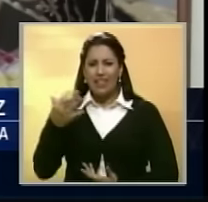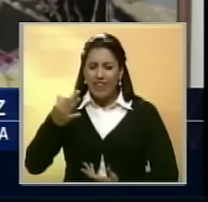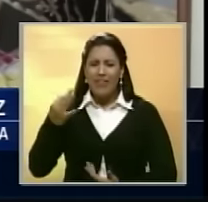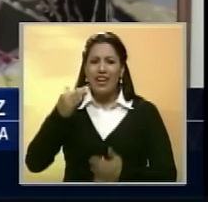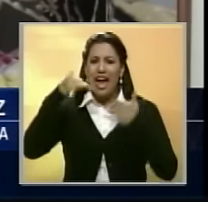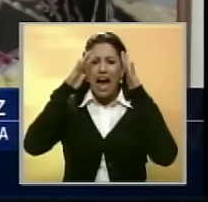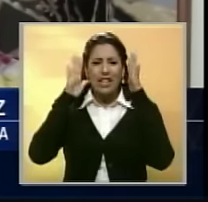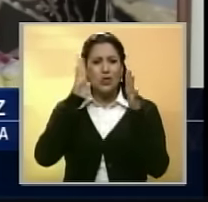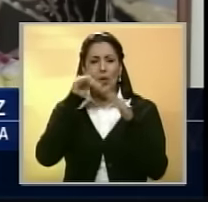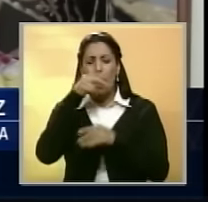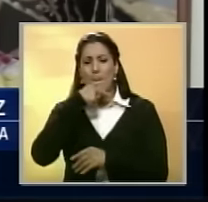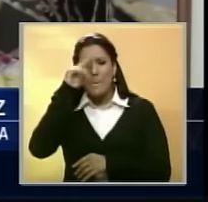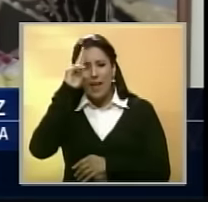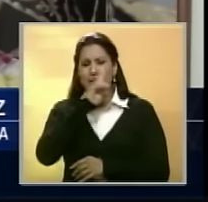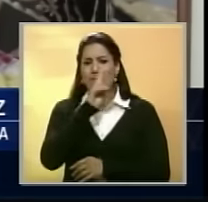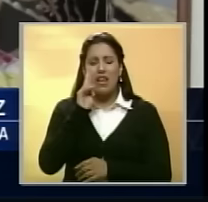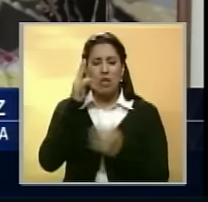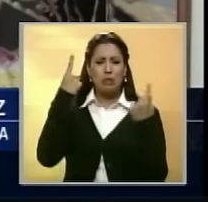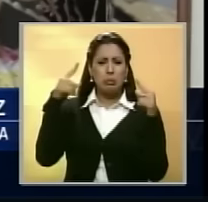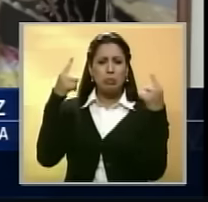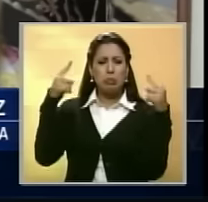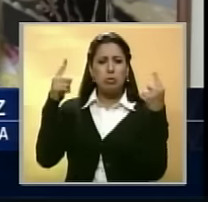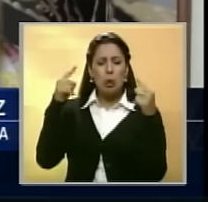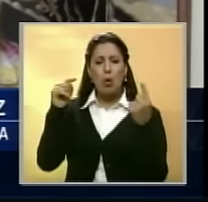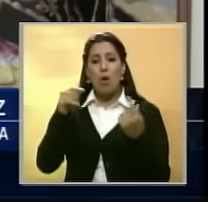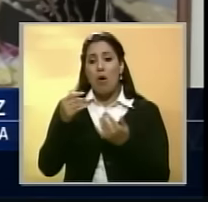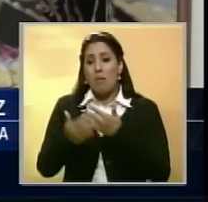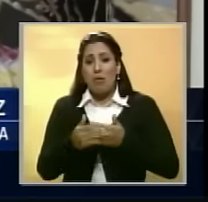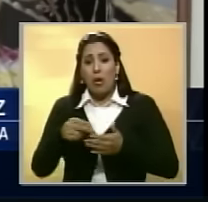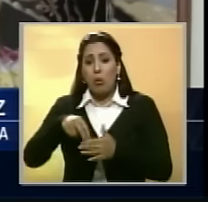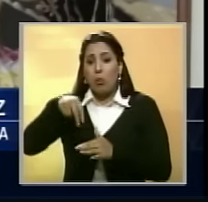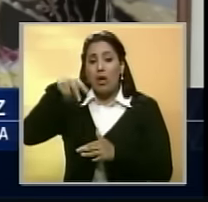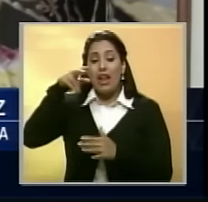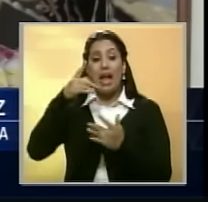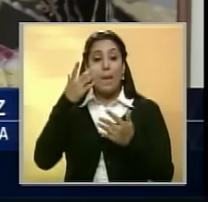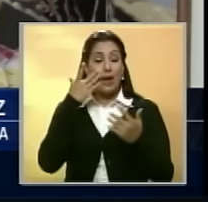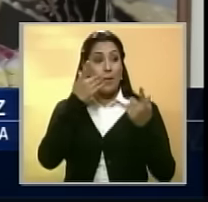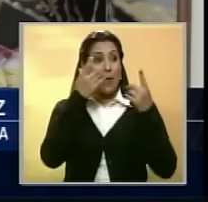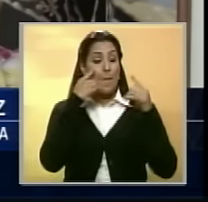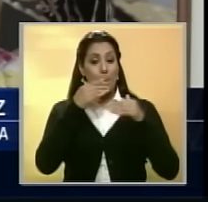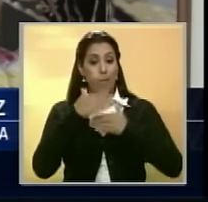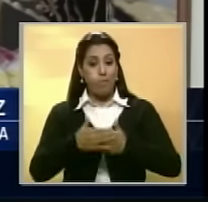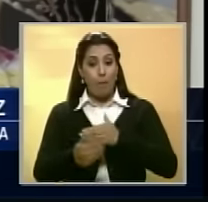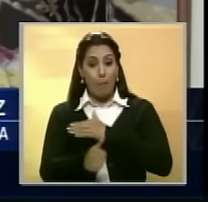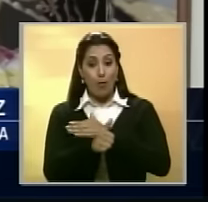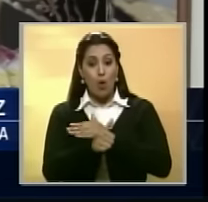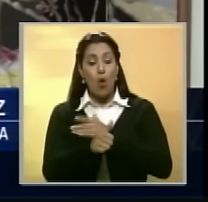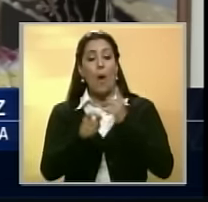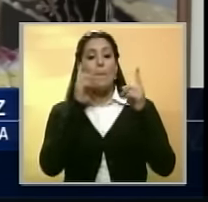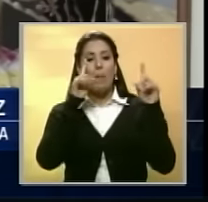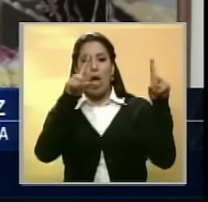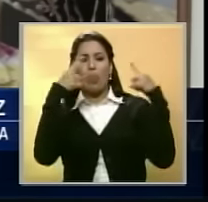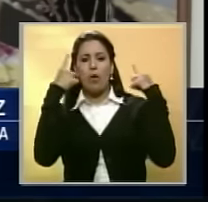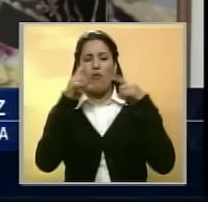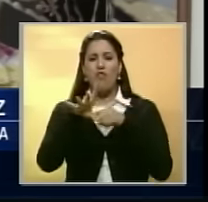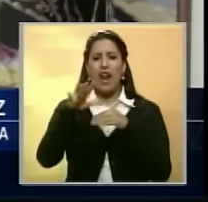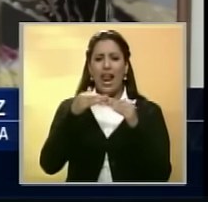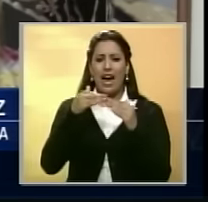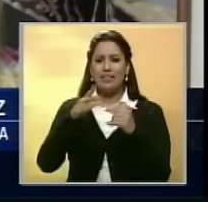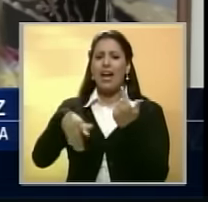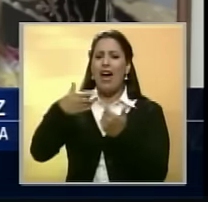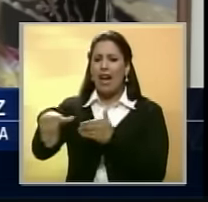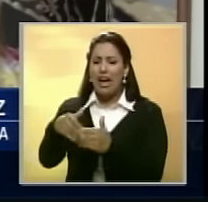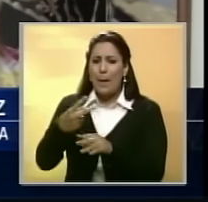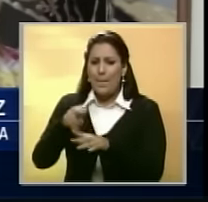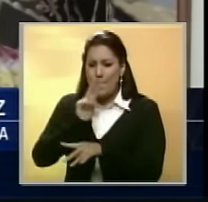Sin atención de los padres y las madres, porque muchas veces también ellos abandonan a esa niña a su suerte. Una niña criando a otro niño, ¿qué puede